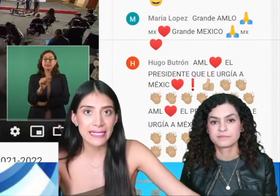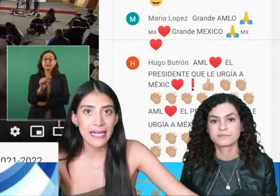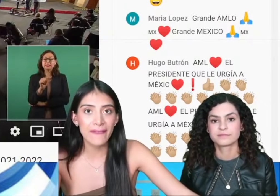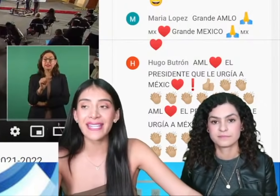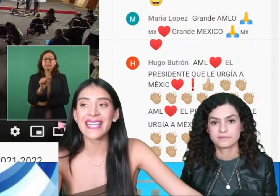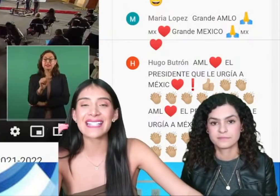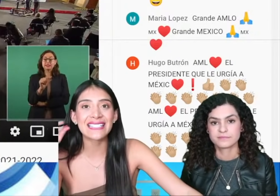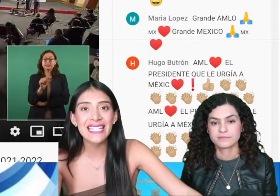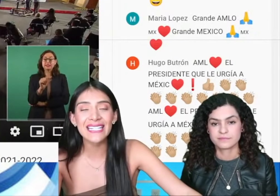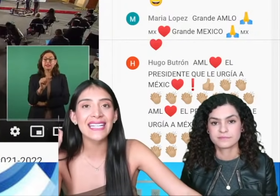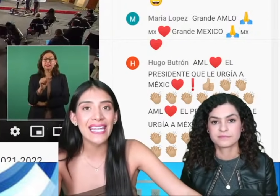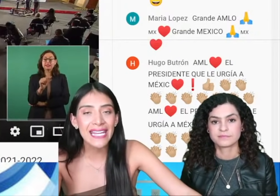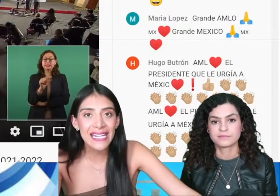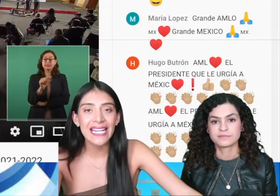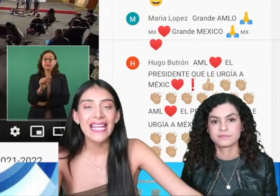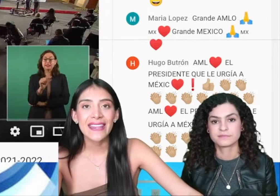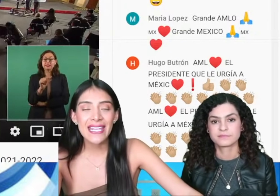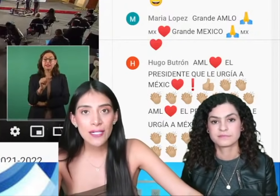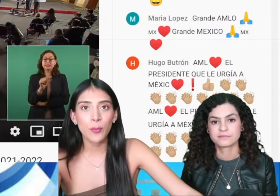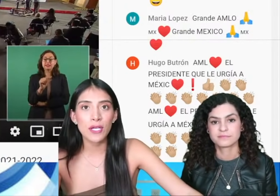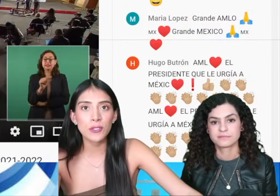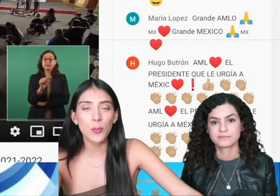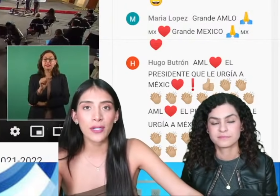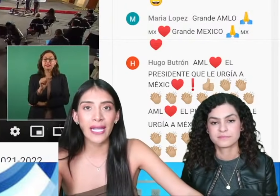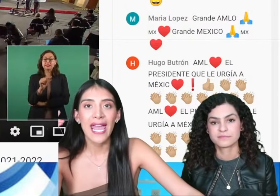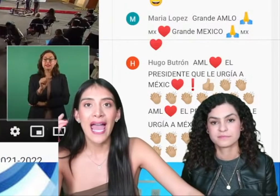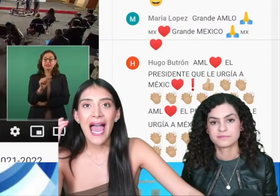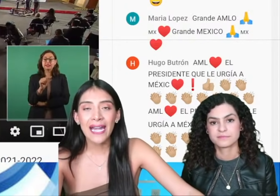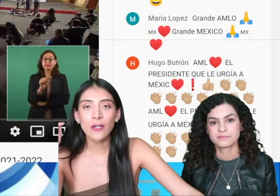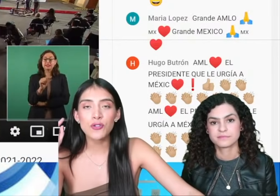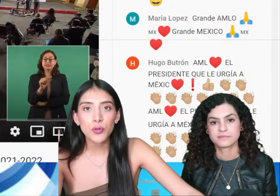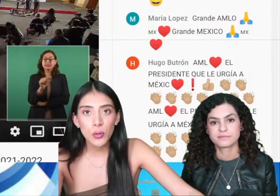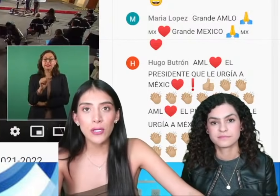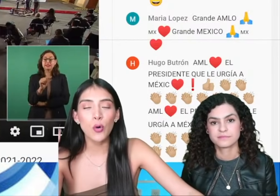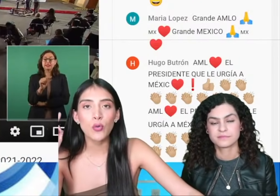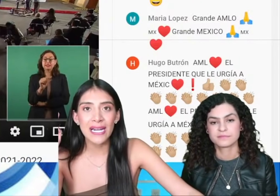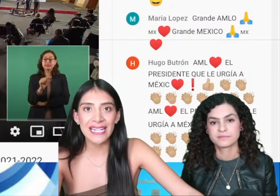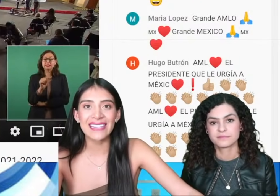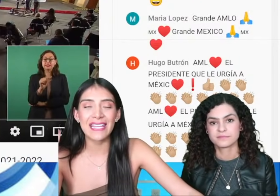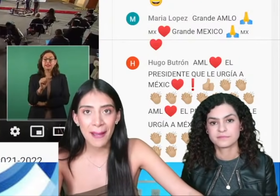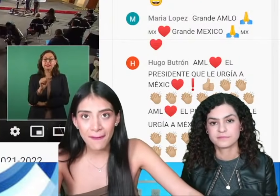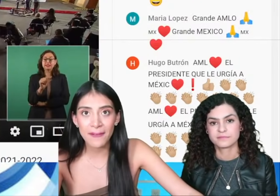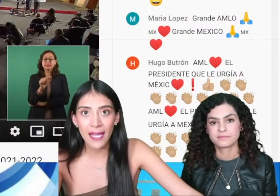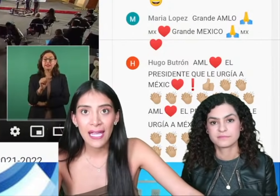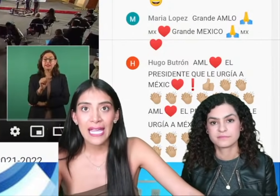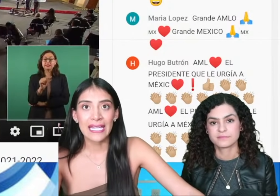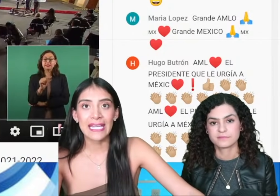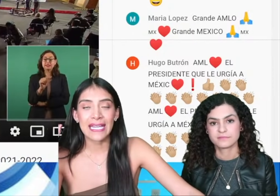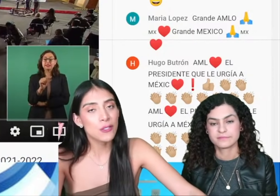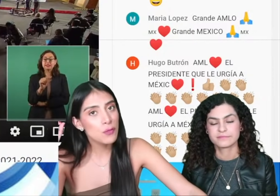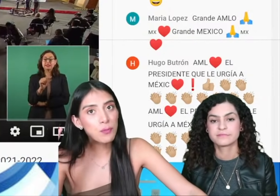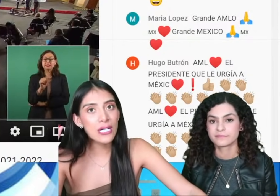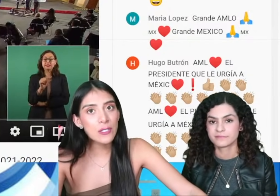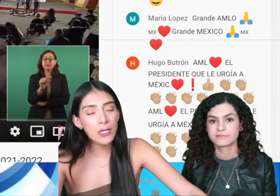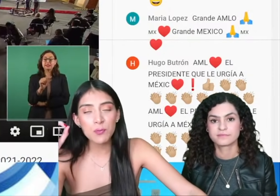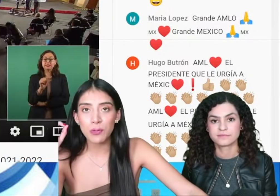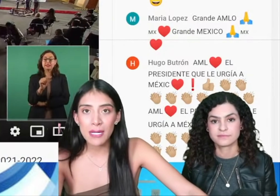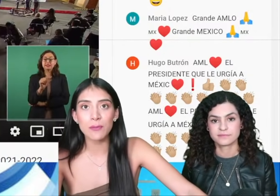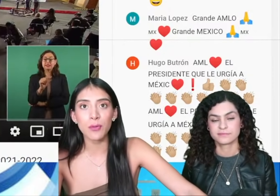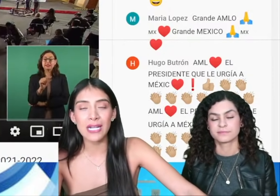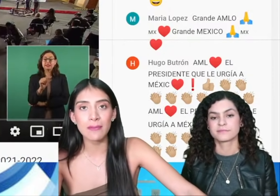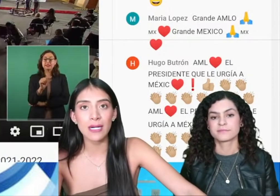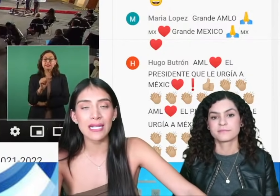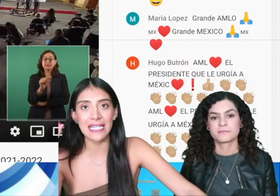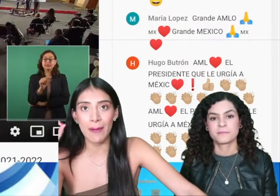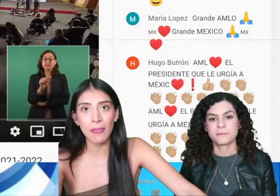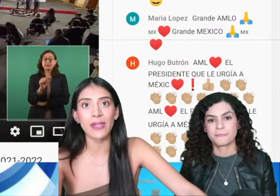del presidente, que se tiene que ir de ese puesto porque han construido una red de mafia y que si no es por las buenas, pues va a ser